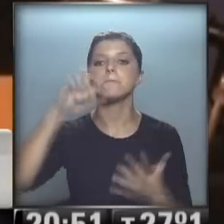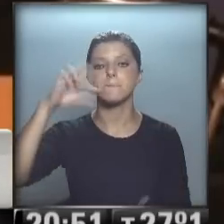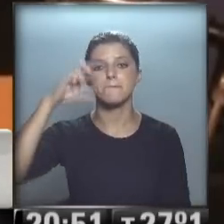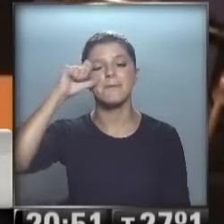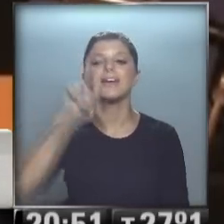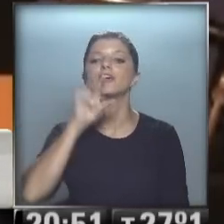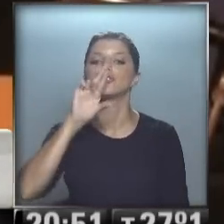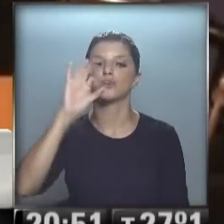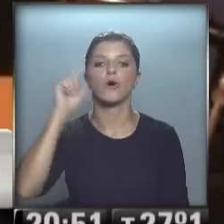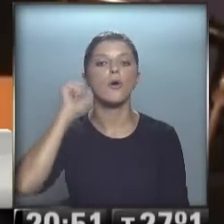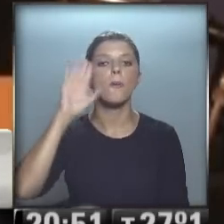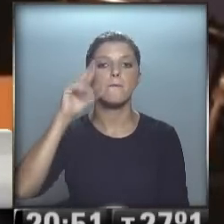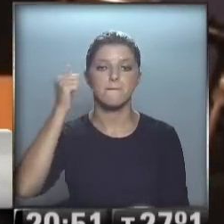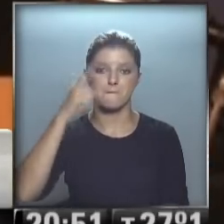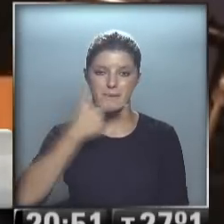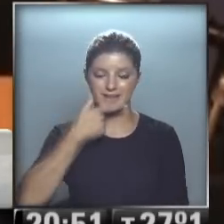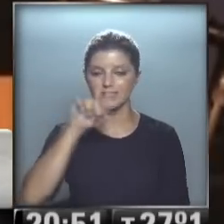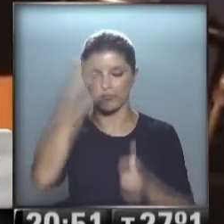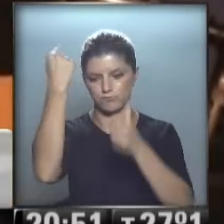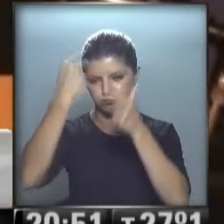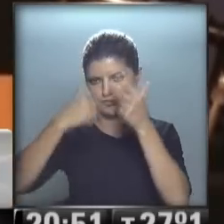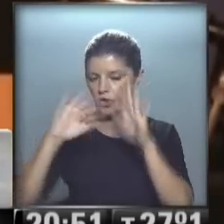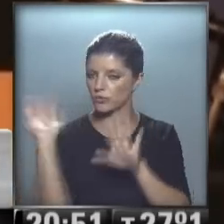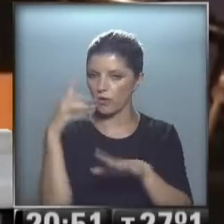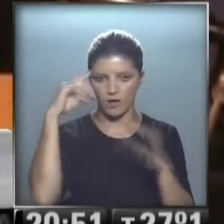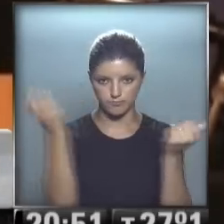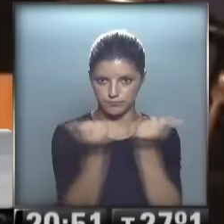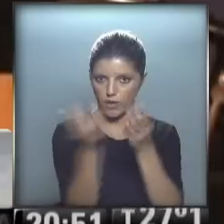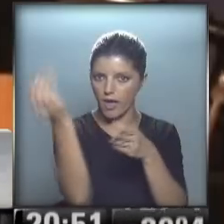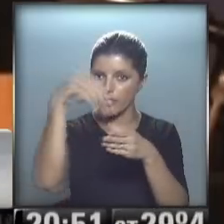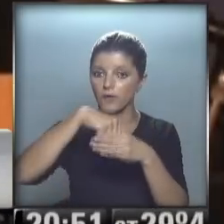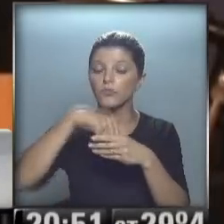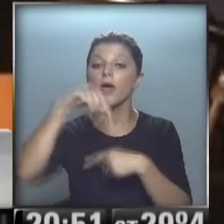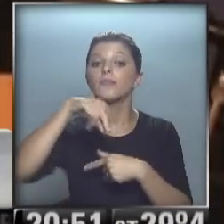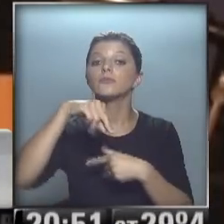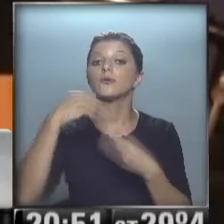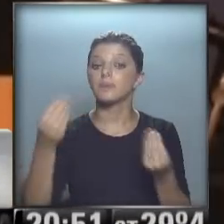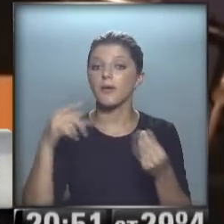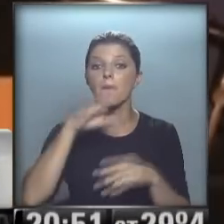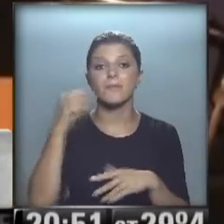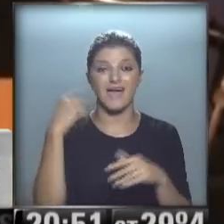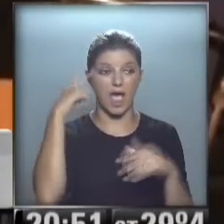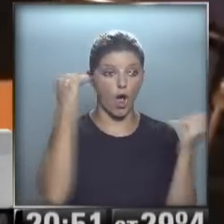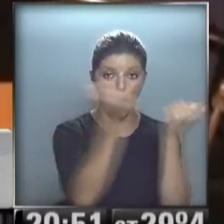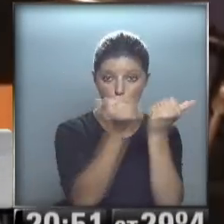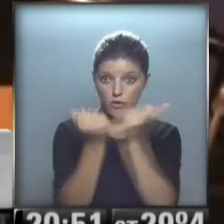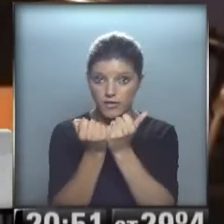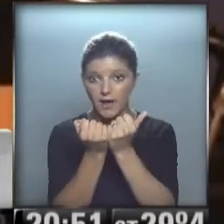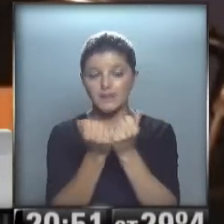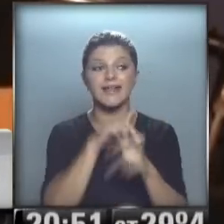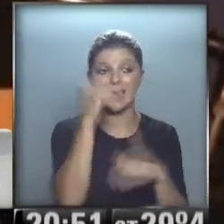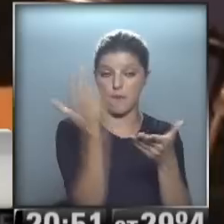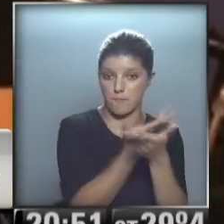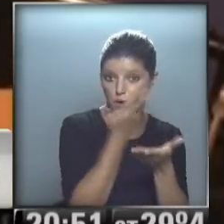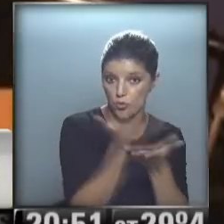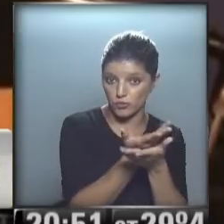y todas las demás compañías. Así que esto implica, por supuesto, un acuerdo entre aquellos que